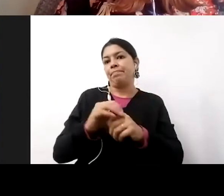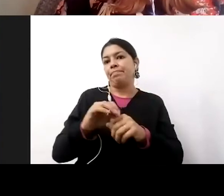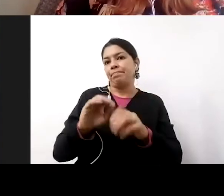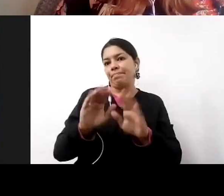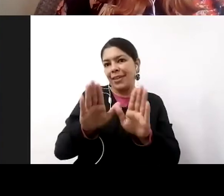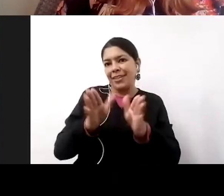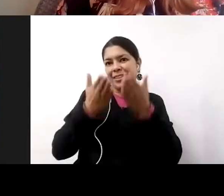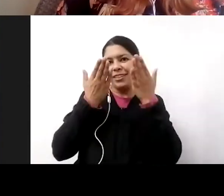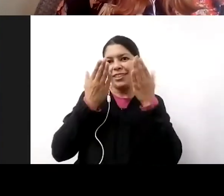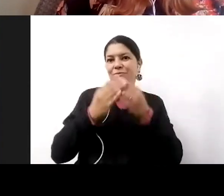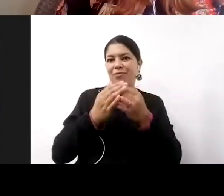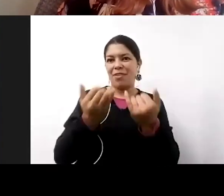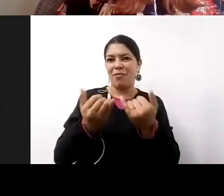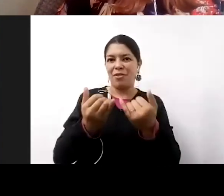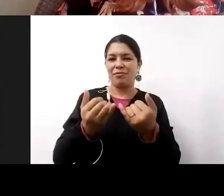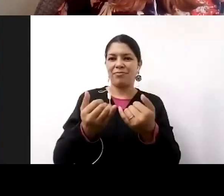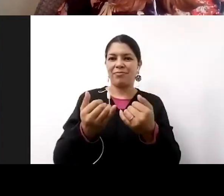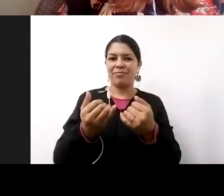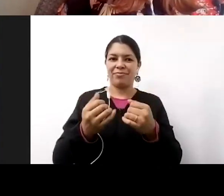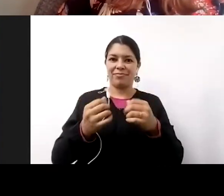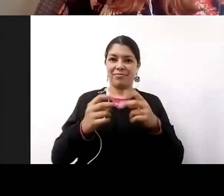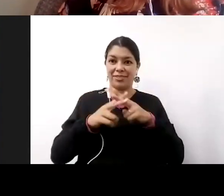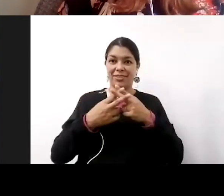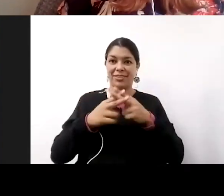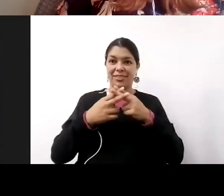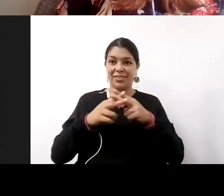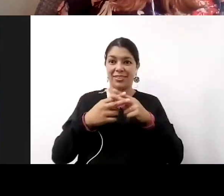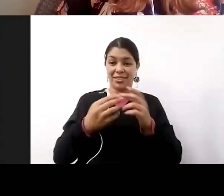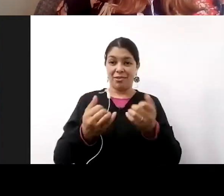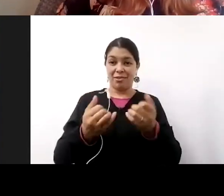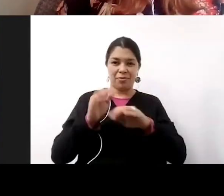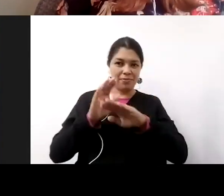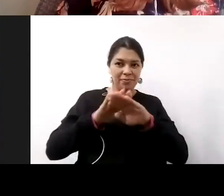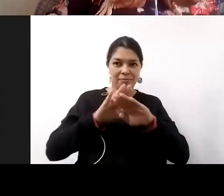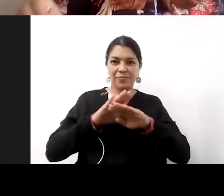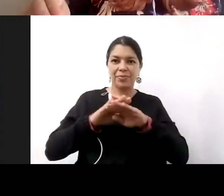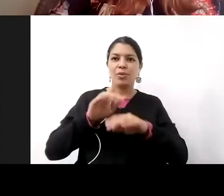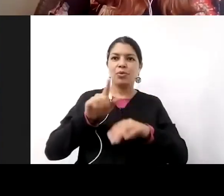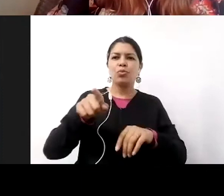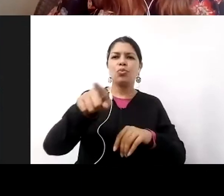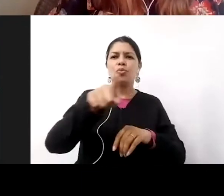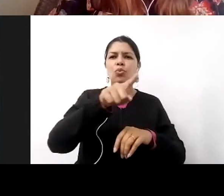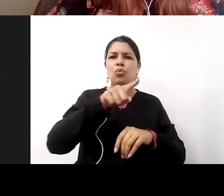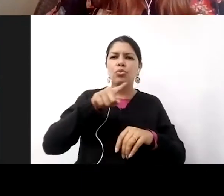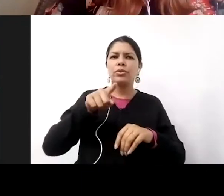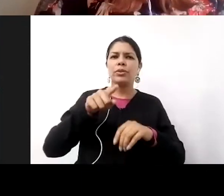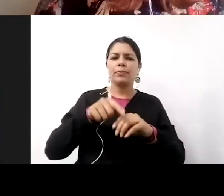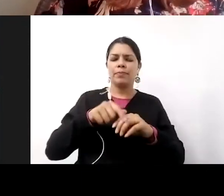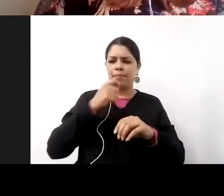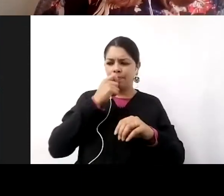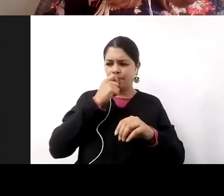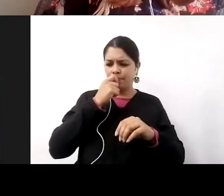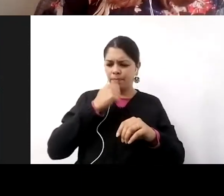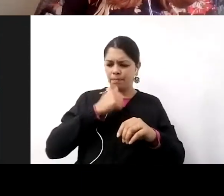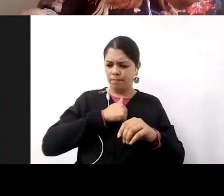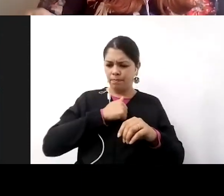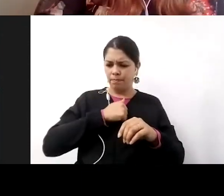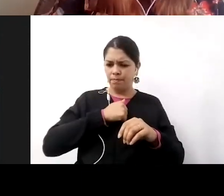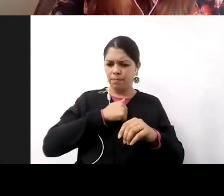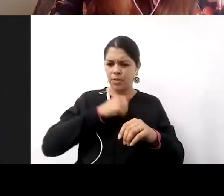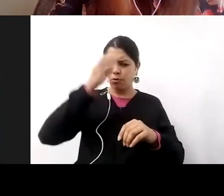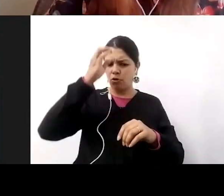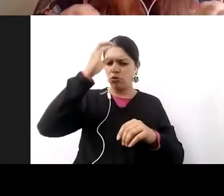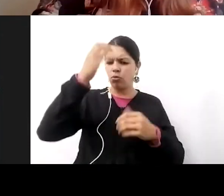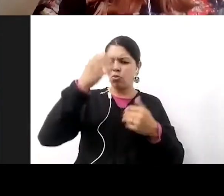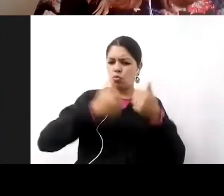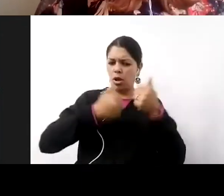en este momento del taller es a que ustedes reconozcan cuál es el concepto que tienen ustedes mismos,